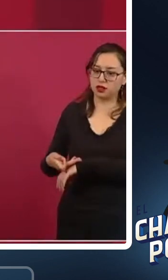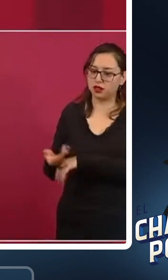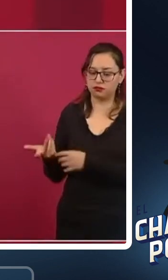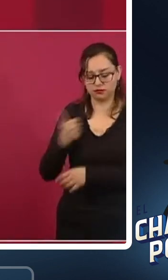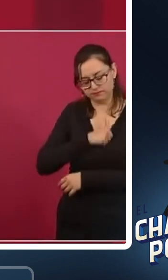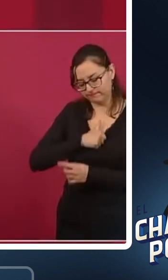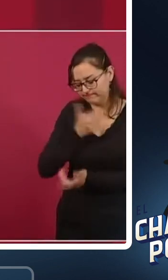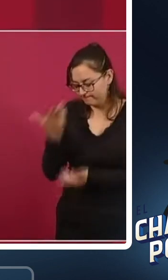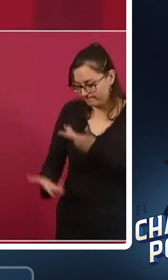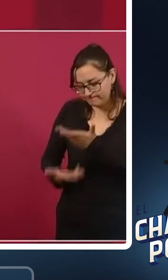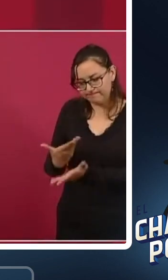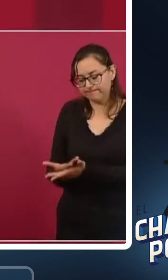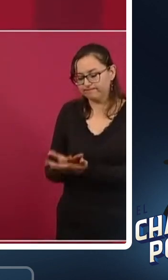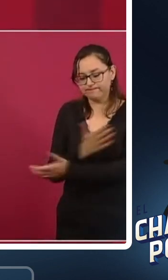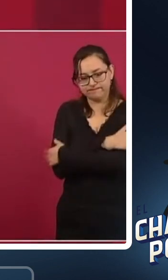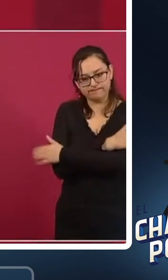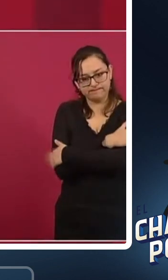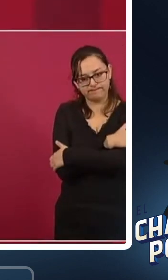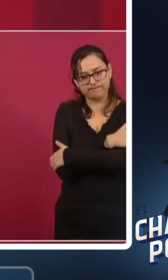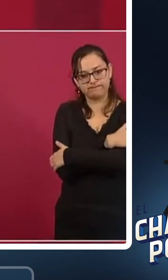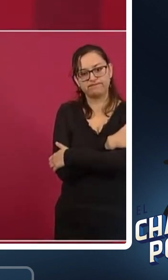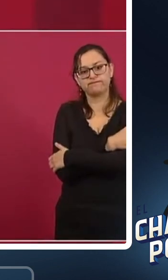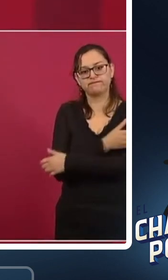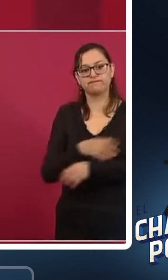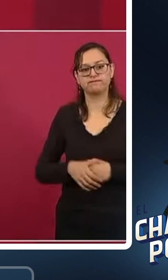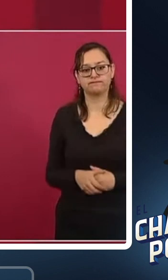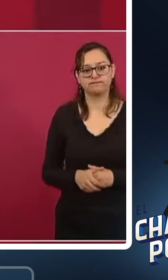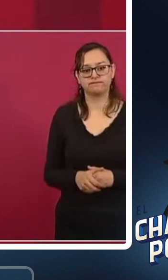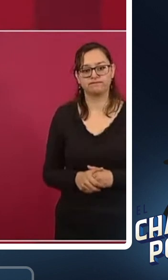los familiares de las víctimas. Y hay ya